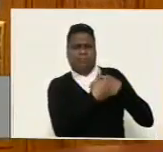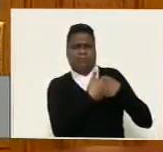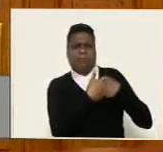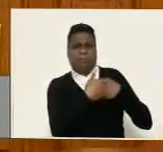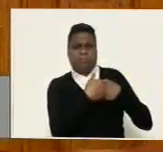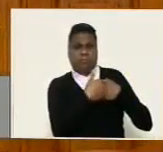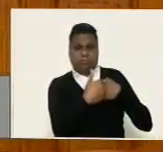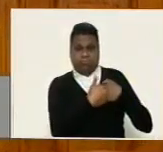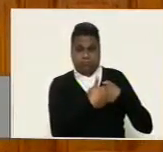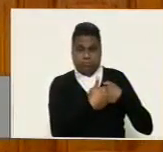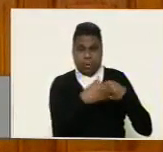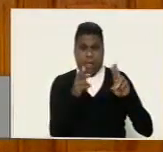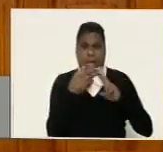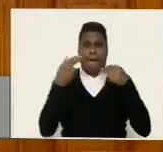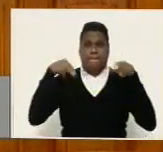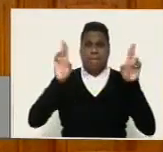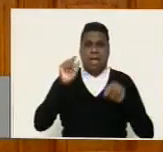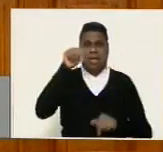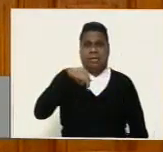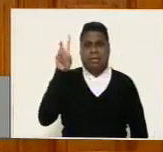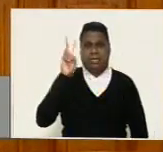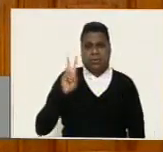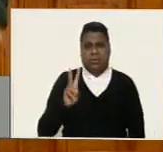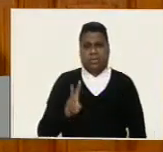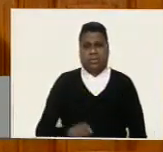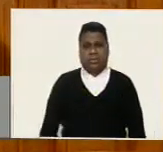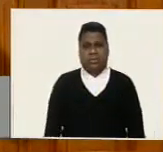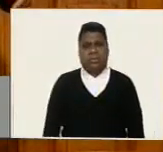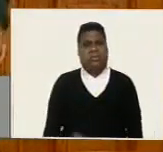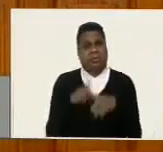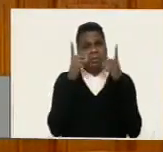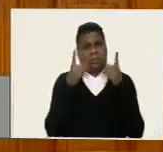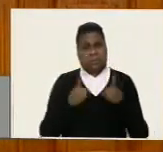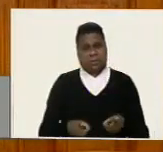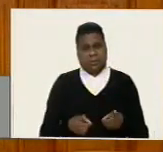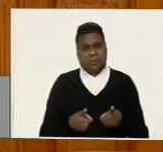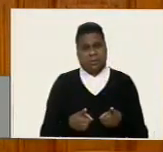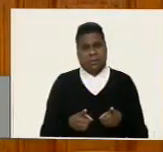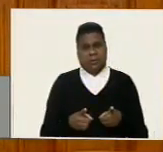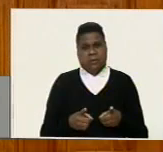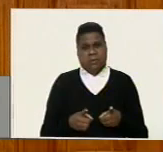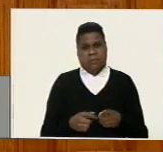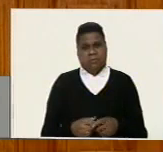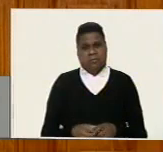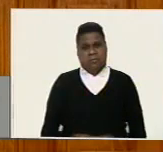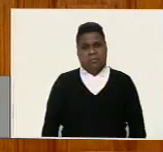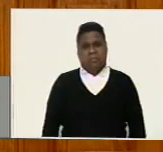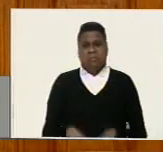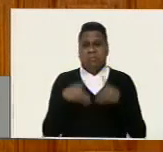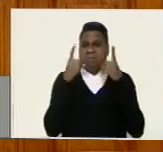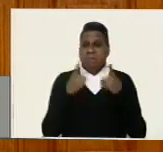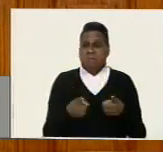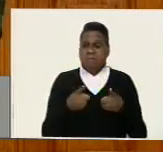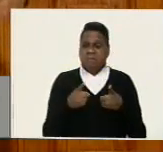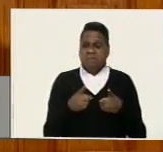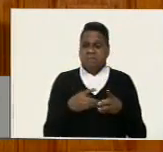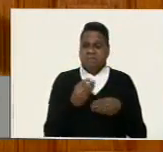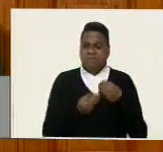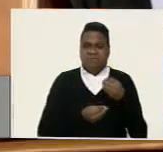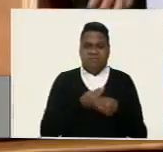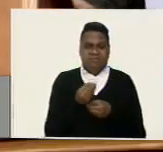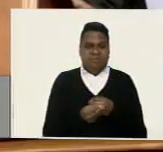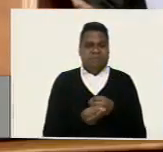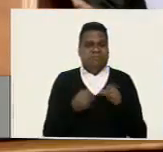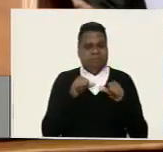paz en Venezuela. Esas decisiones que han tomado y que seguirán